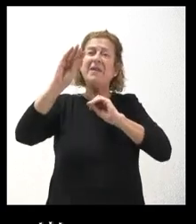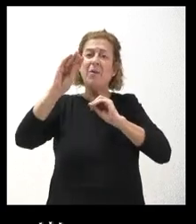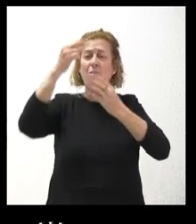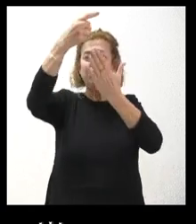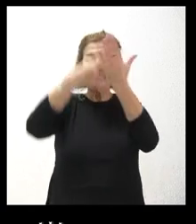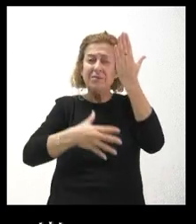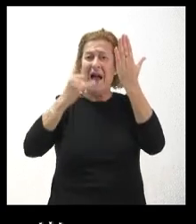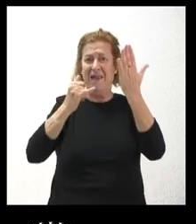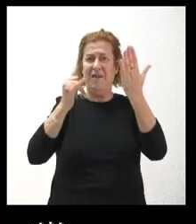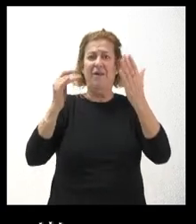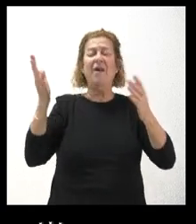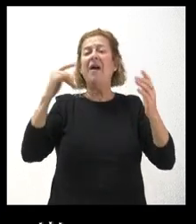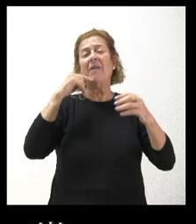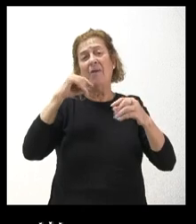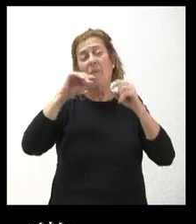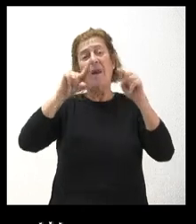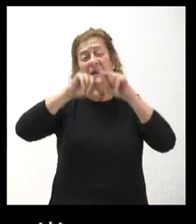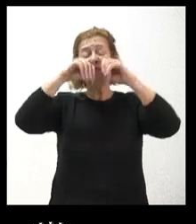o se está haciendo ese